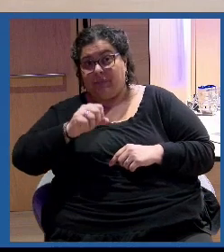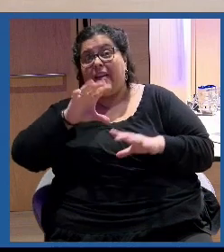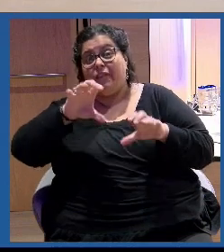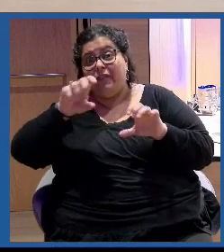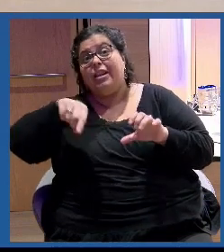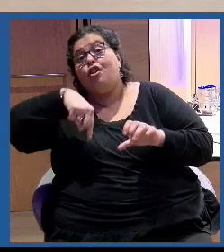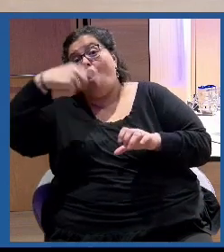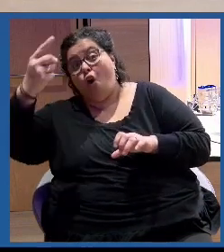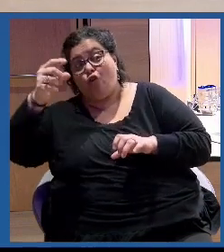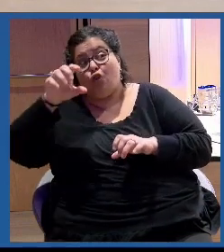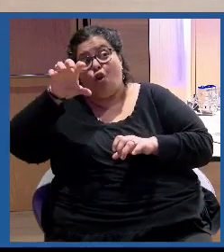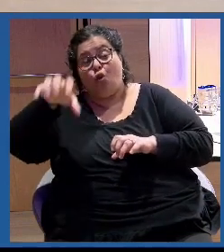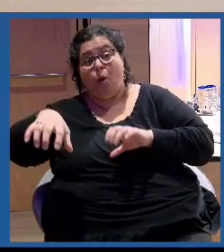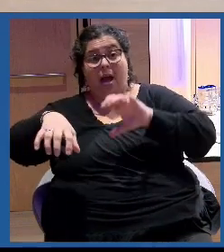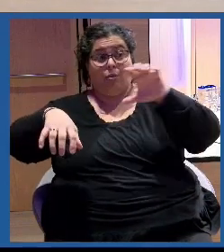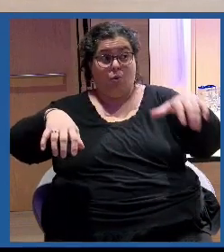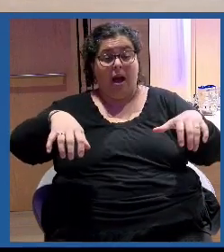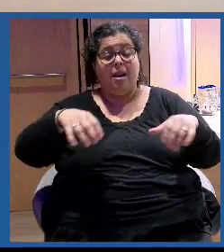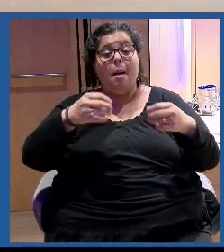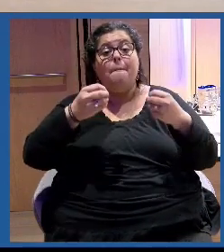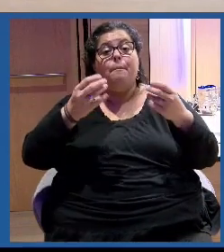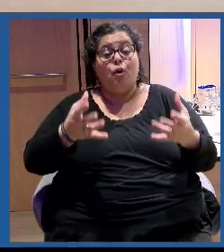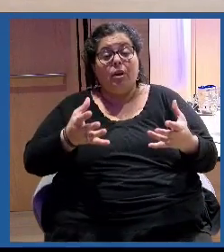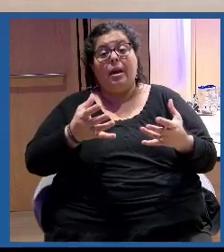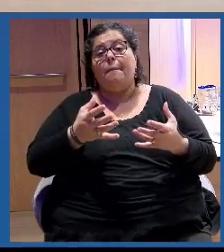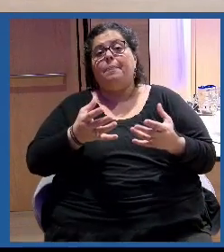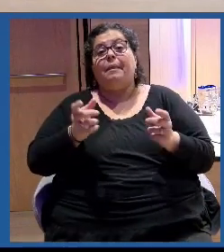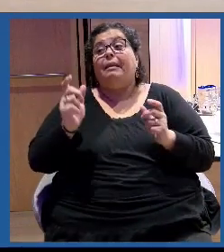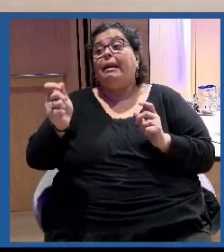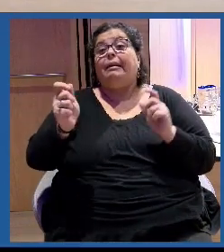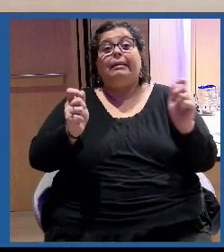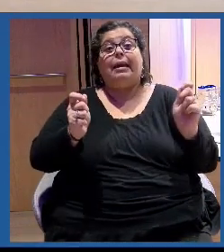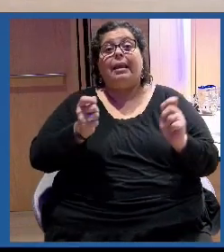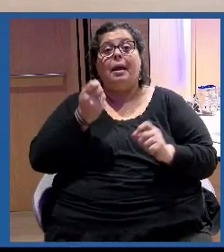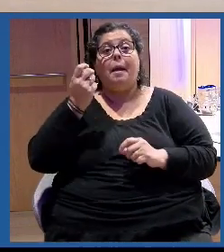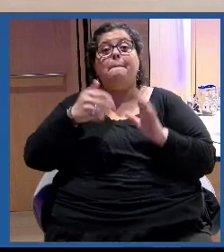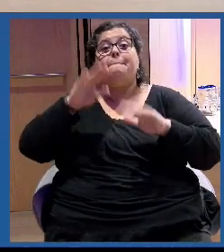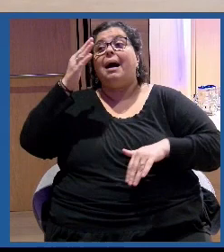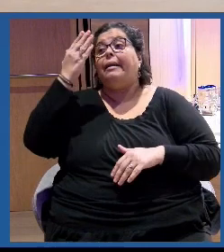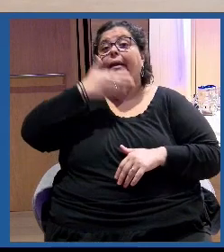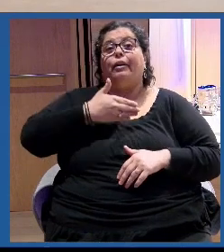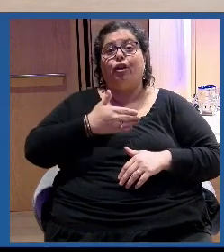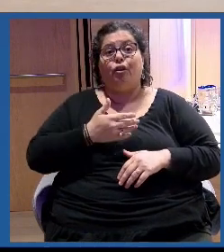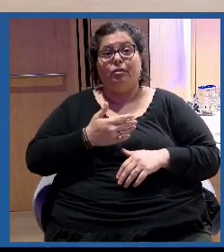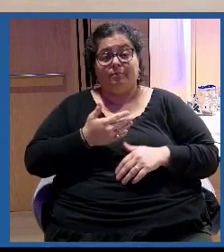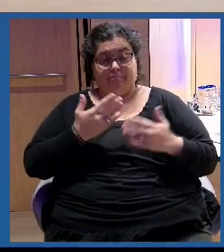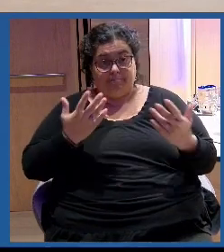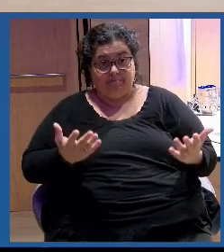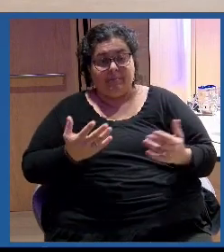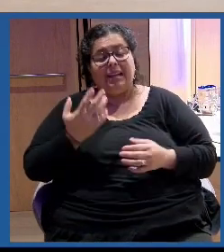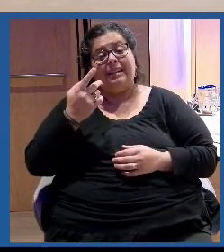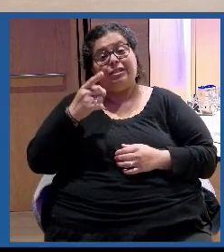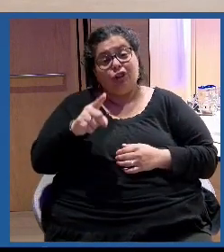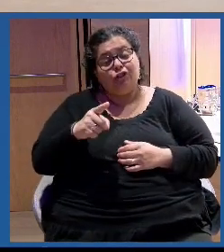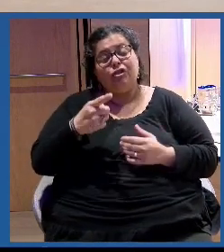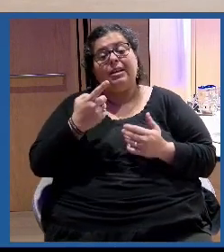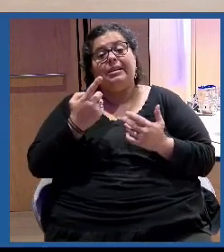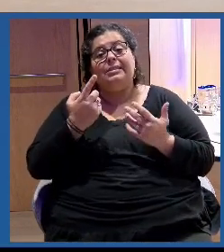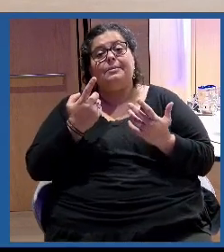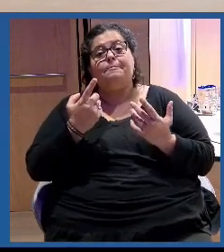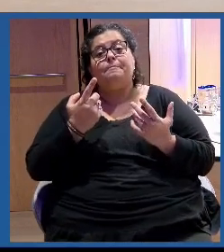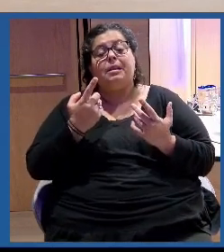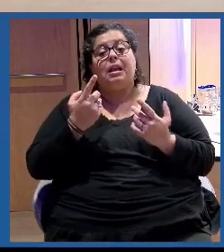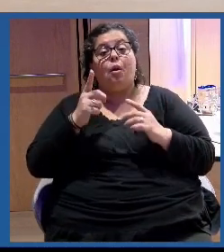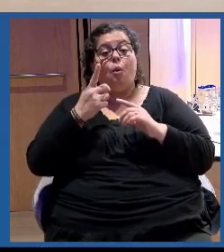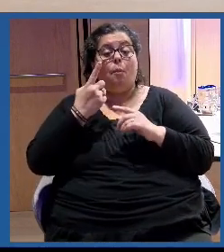Nariño, porque vuelve y funciona lo mismo. ¿Quién es el negro más negro? ¿Quién es más papista que el papa? Entonces, hacia